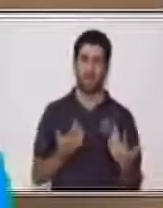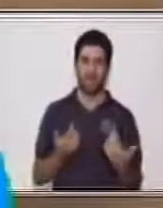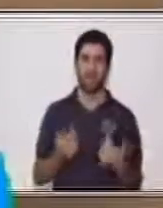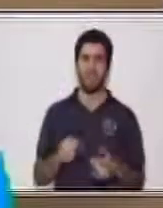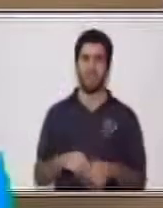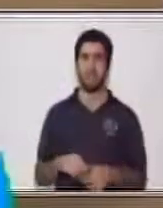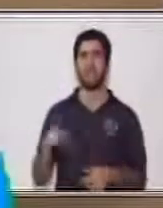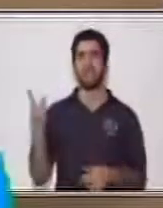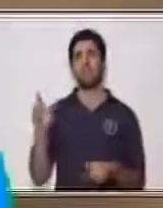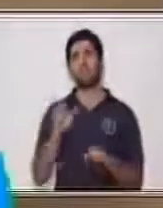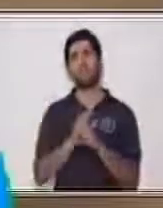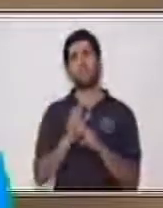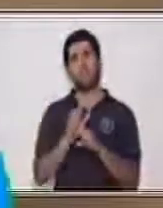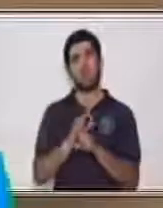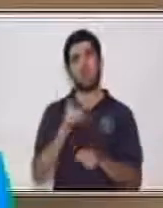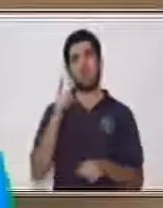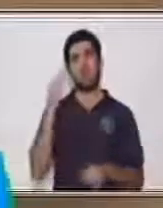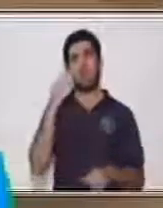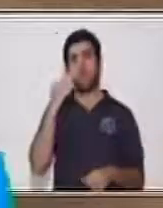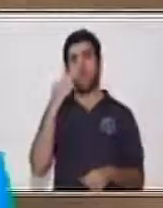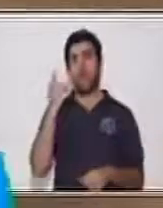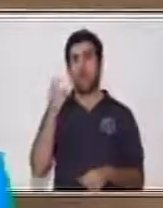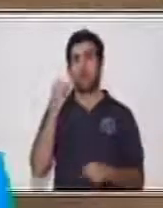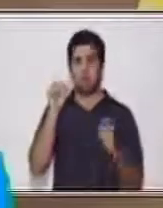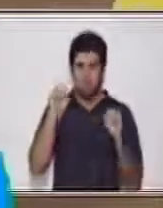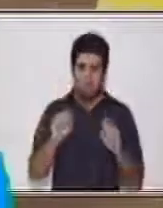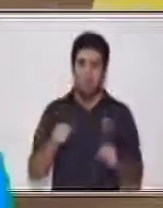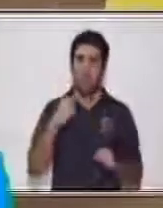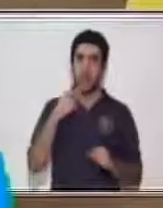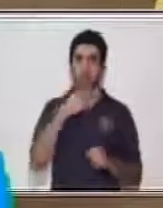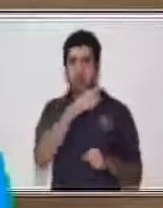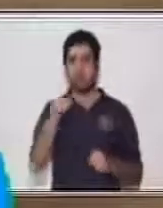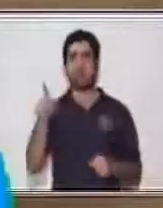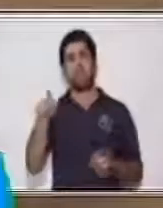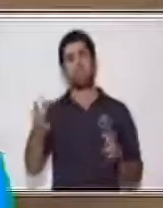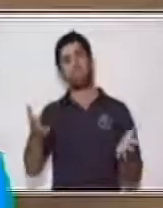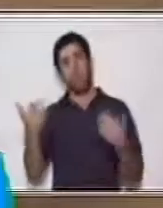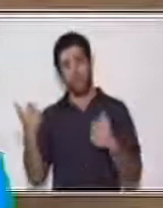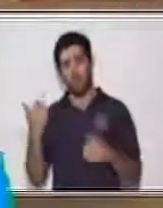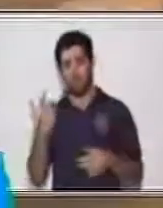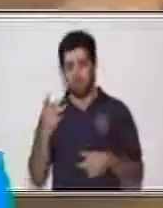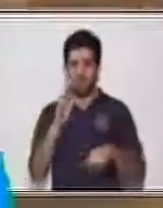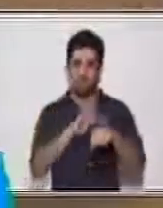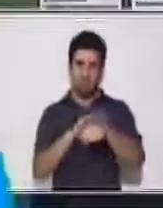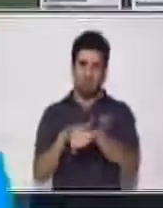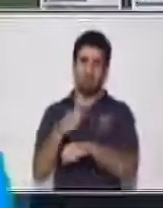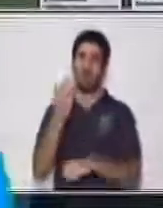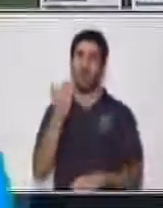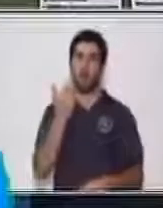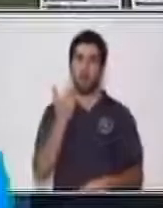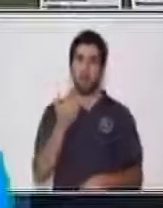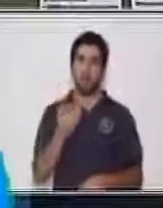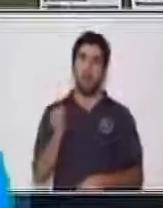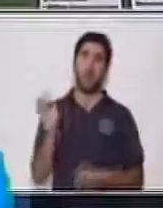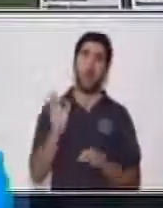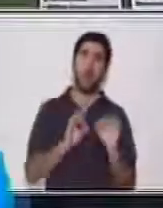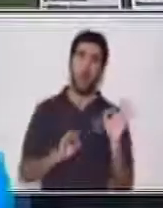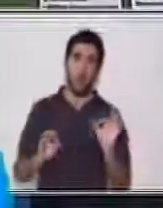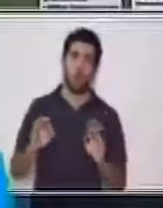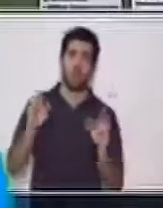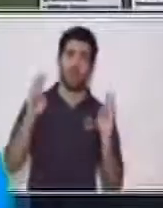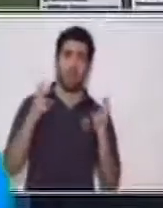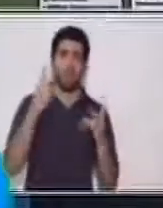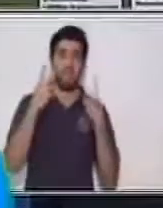está mamá en casa y los está llamando a comer, puede ser que esta sea la forma en la que los llame. Pero te apuesto que si hay una